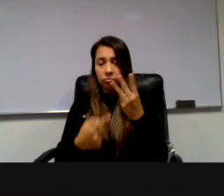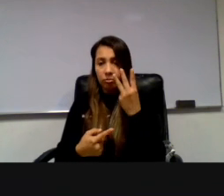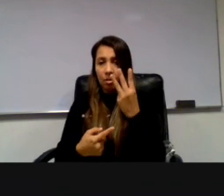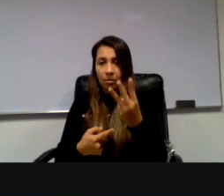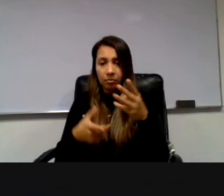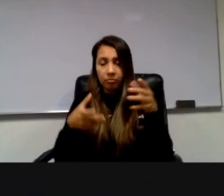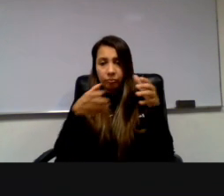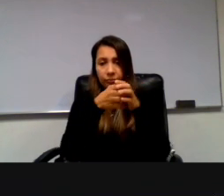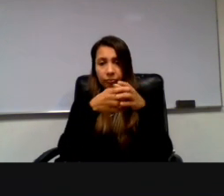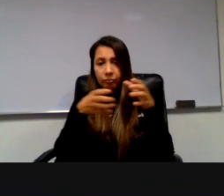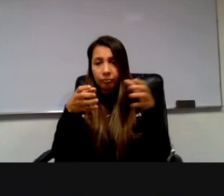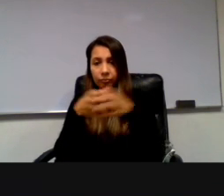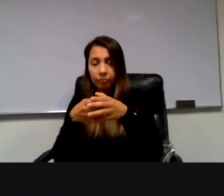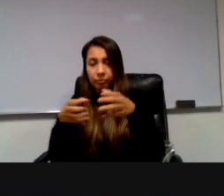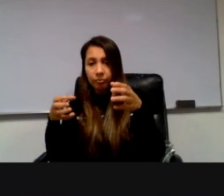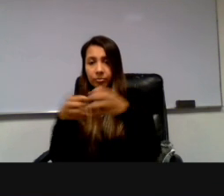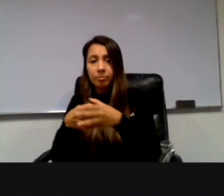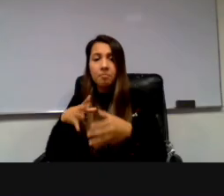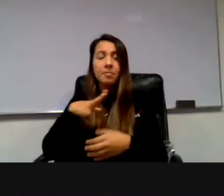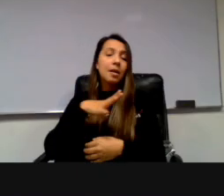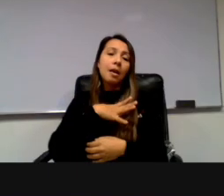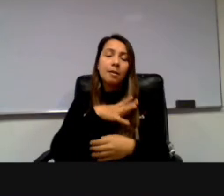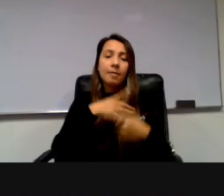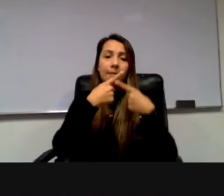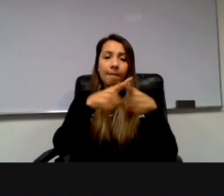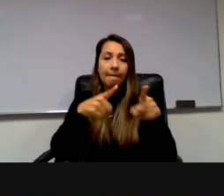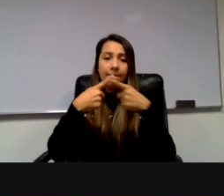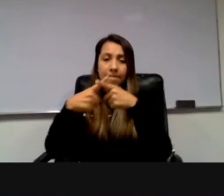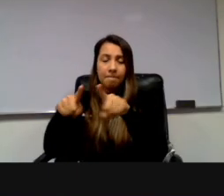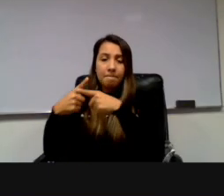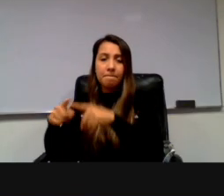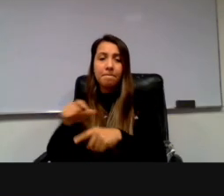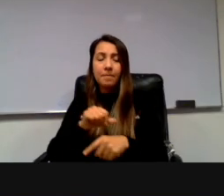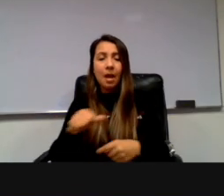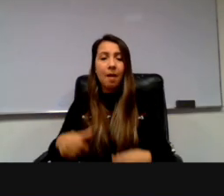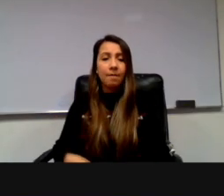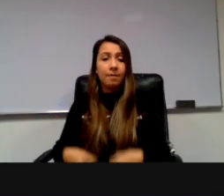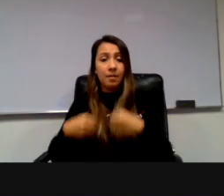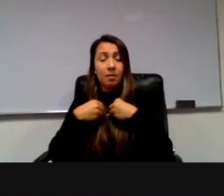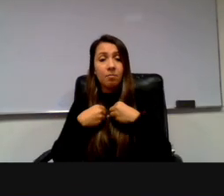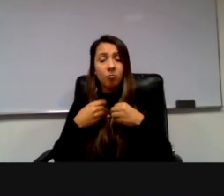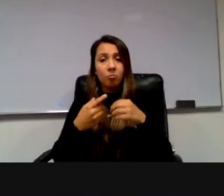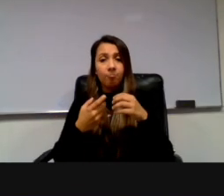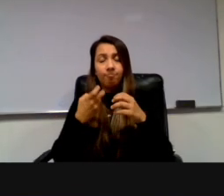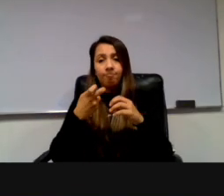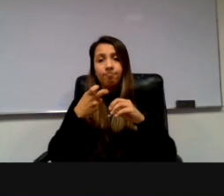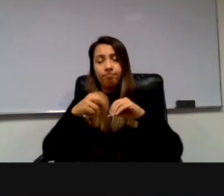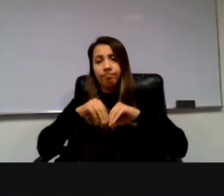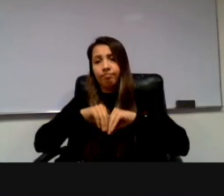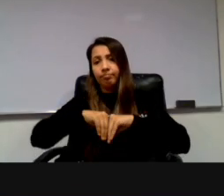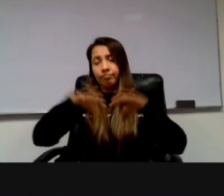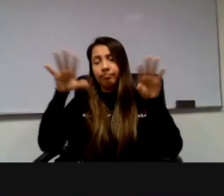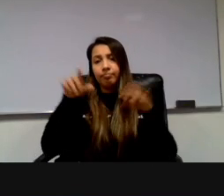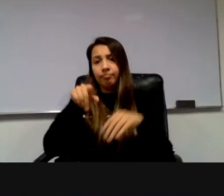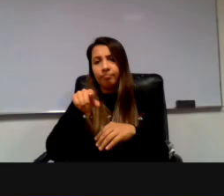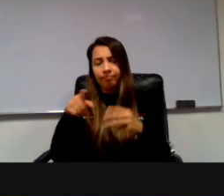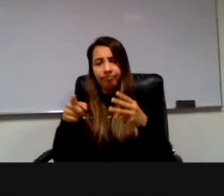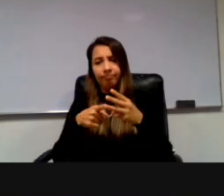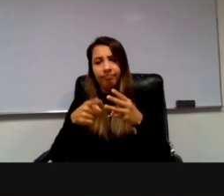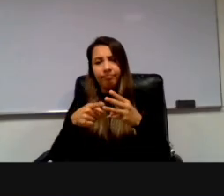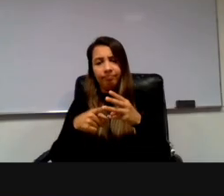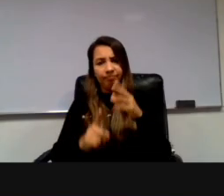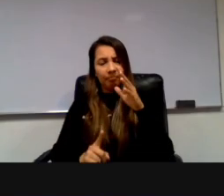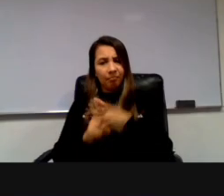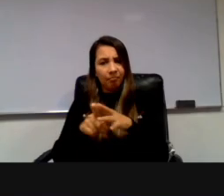tres grupos distintos de seres vivos, ¿no? Y entonces su gran descubrimiento fue el descubrimiento de las arqueobacterias, como